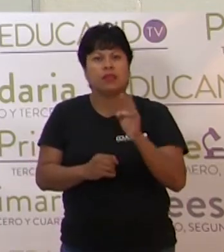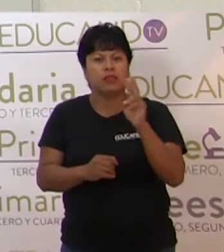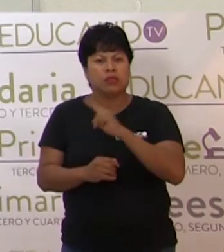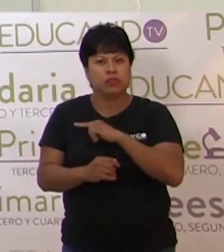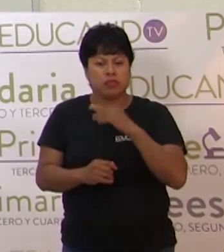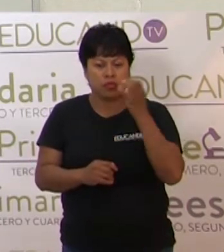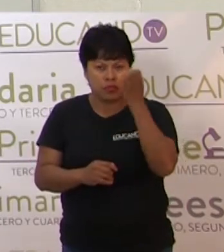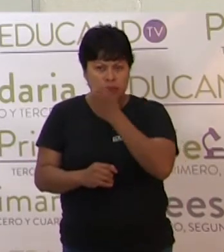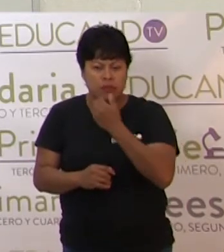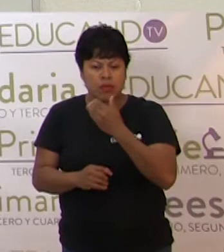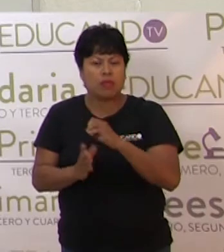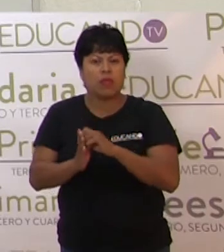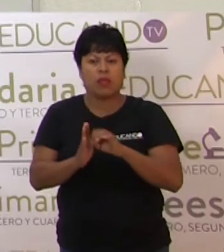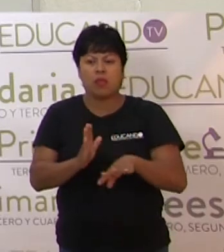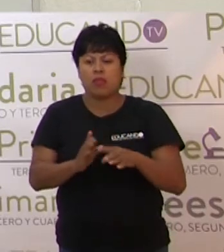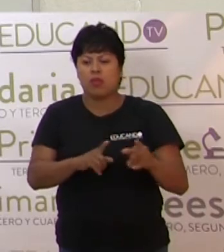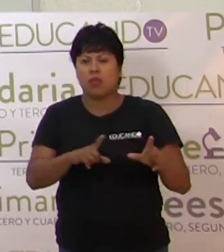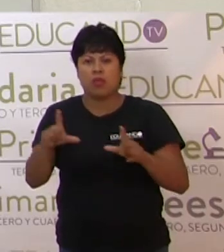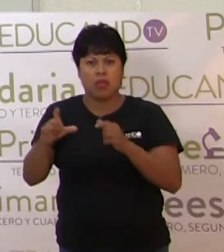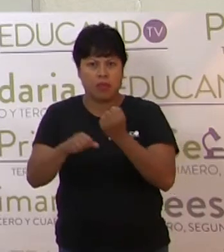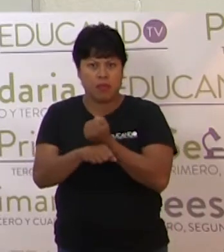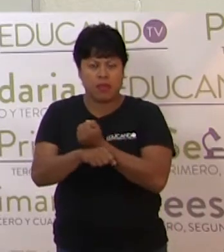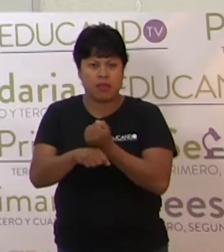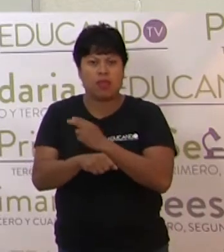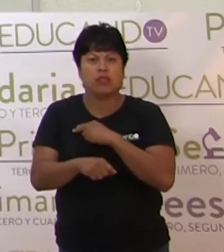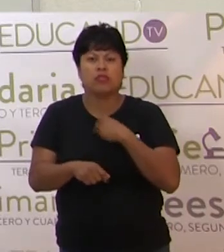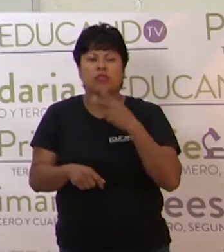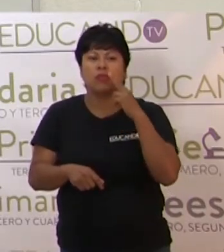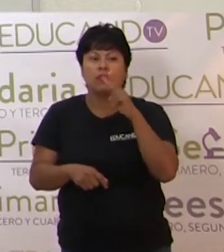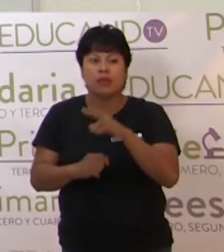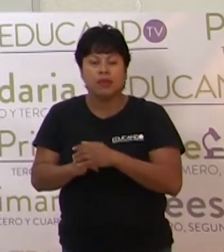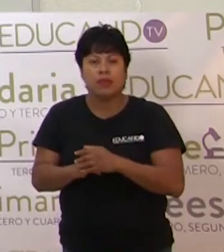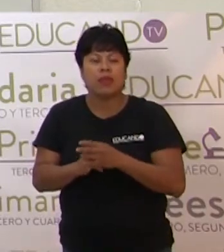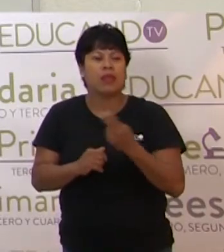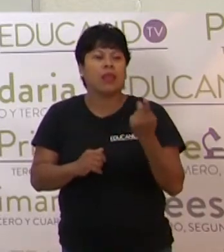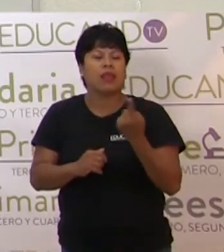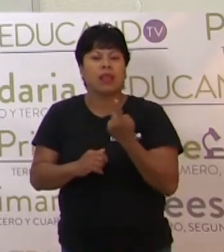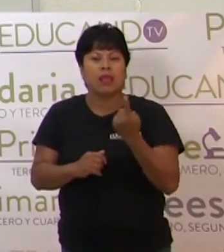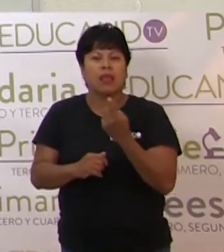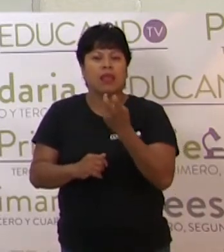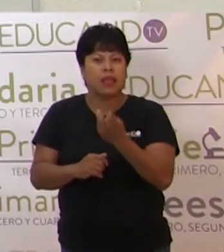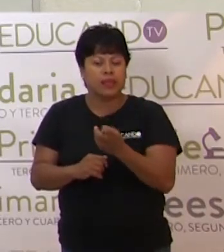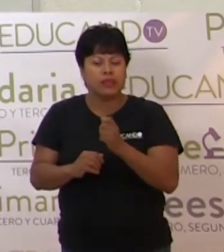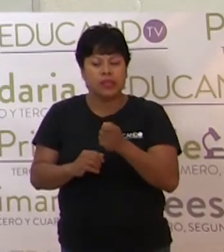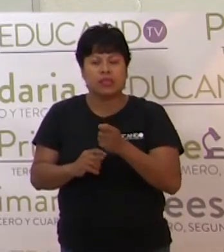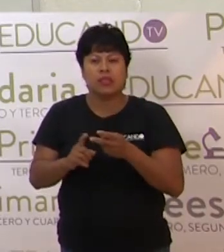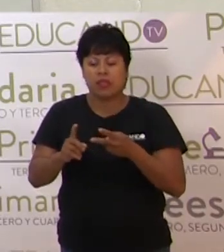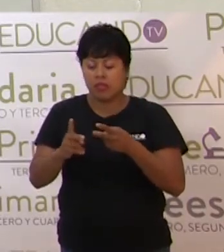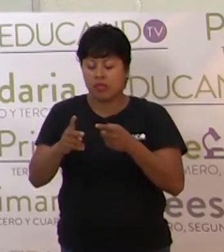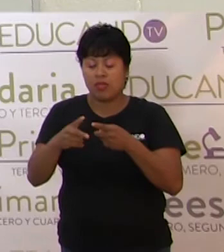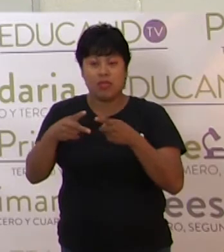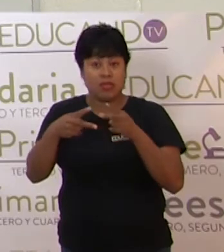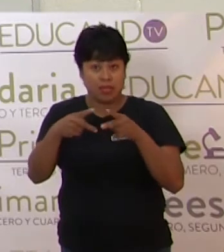ejemplo de la lámina amarilla vamos a ver que obviamente es un triángulo rectángulo